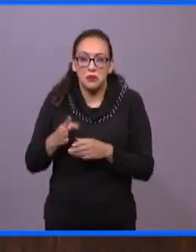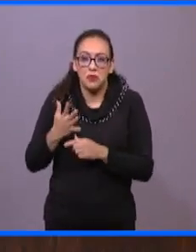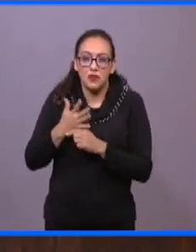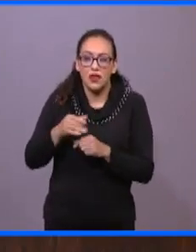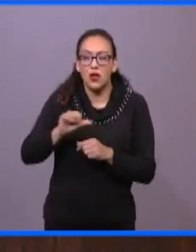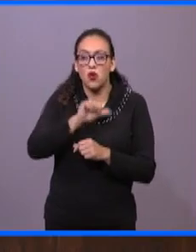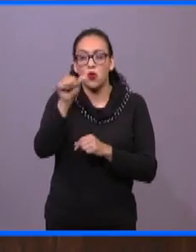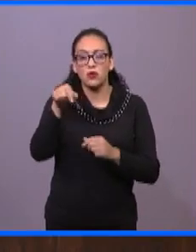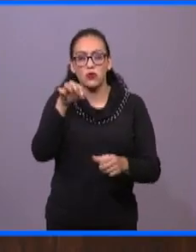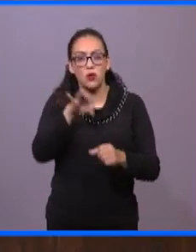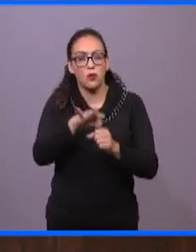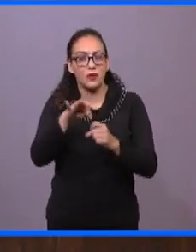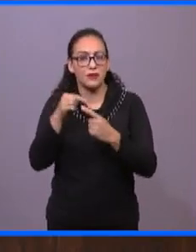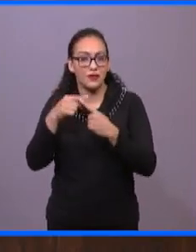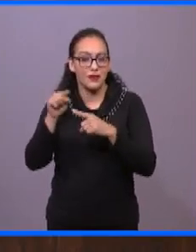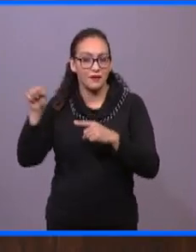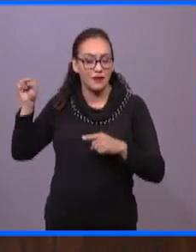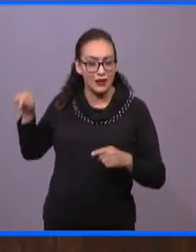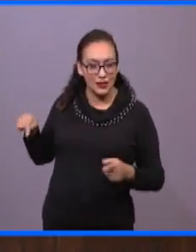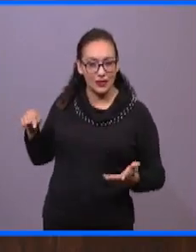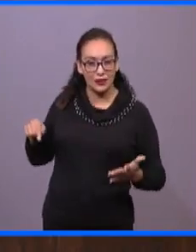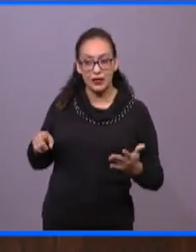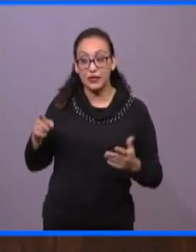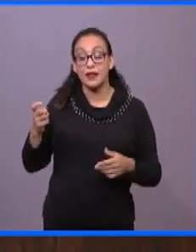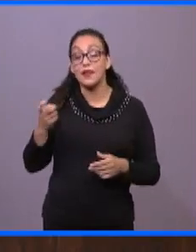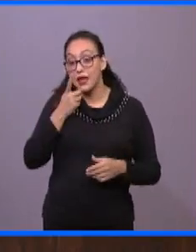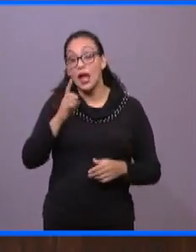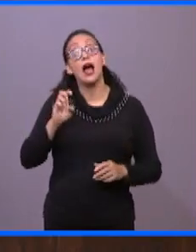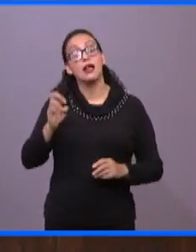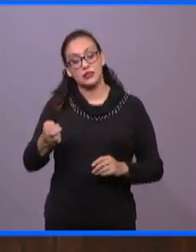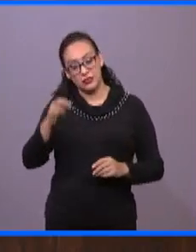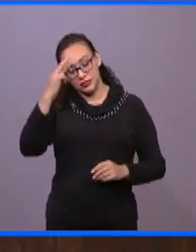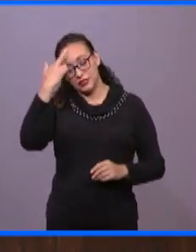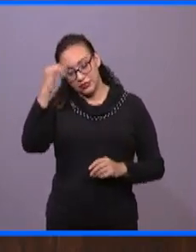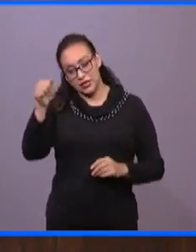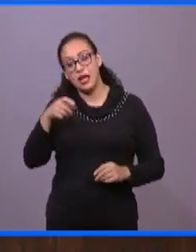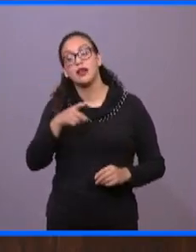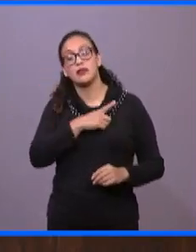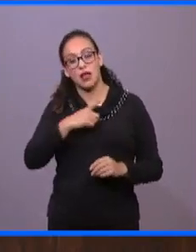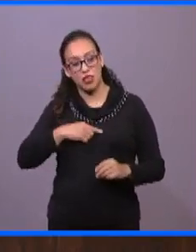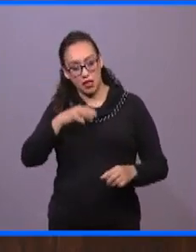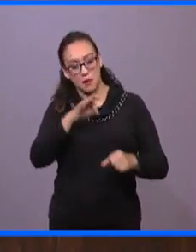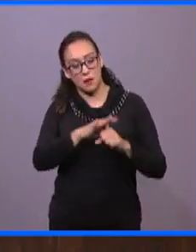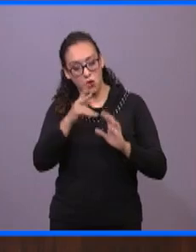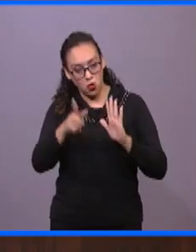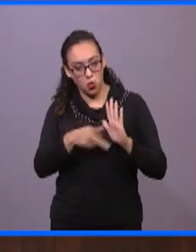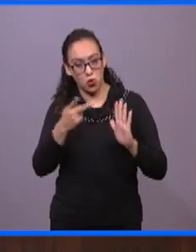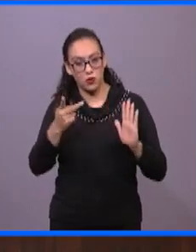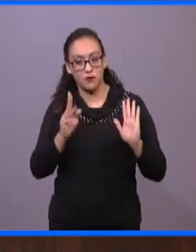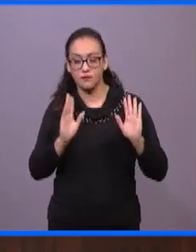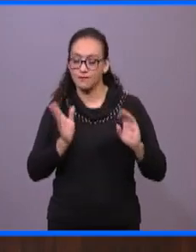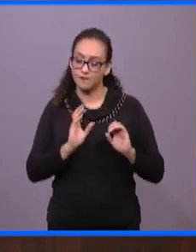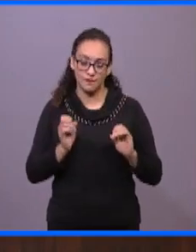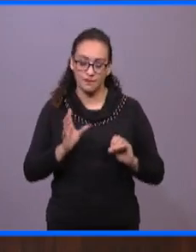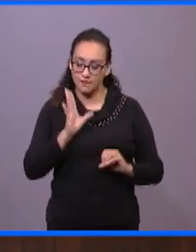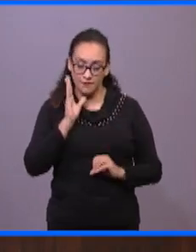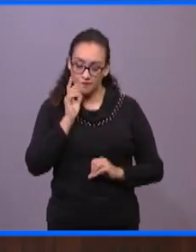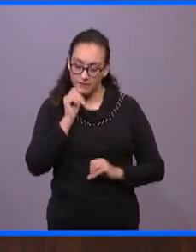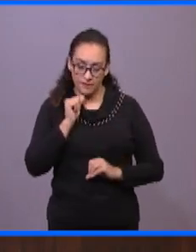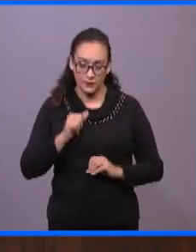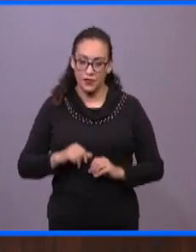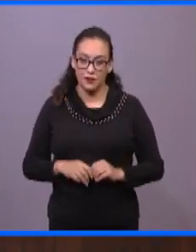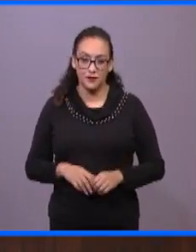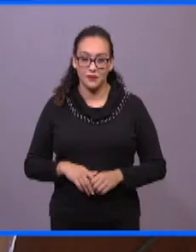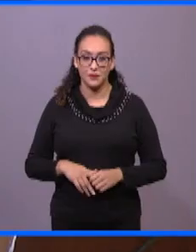otro tipo de elecciones para justificar la ejecución de actos no contemplados en el orden